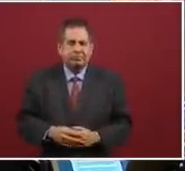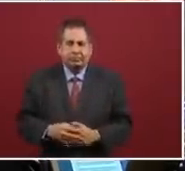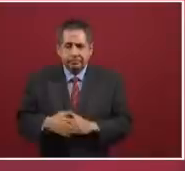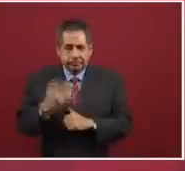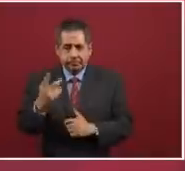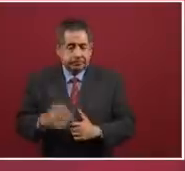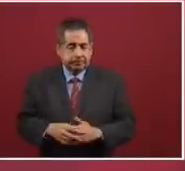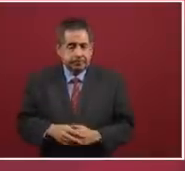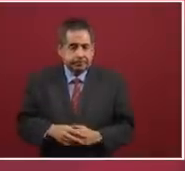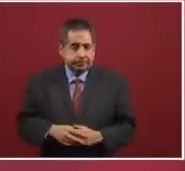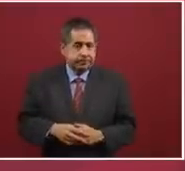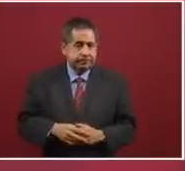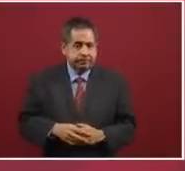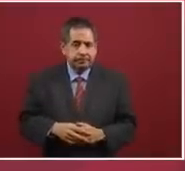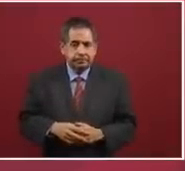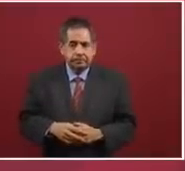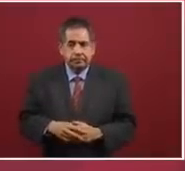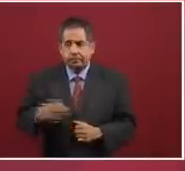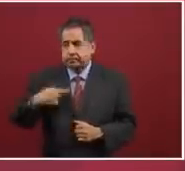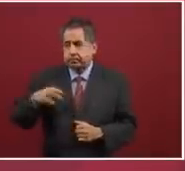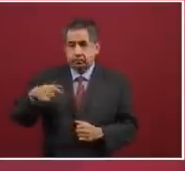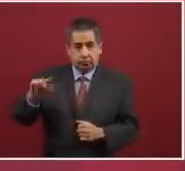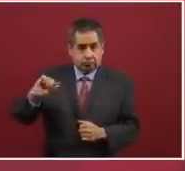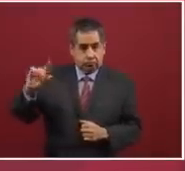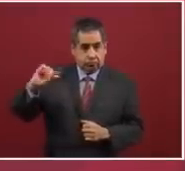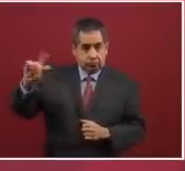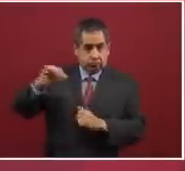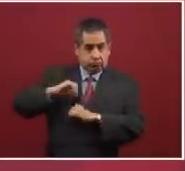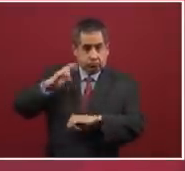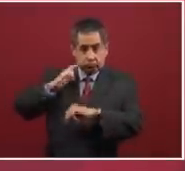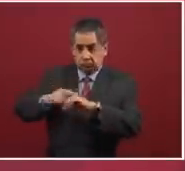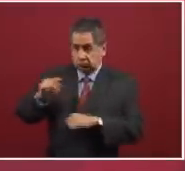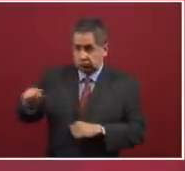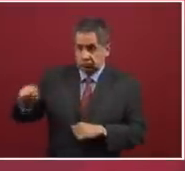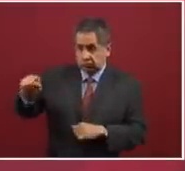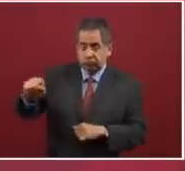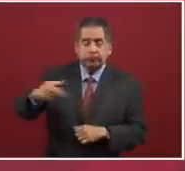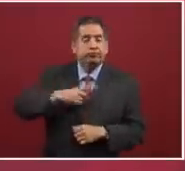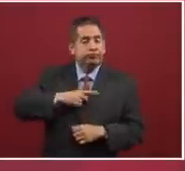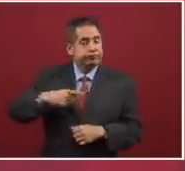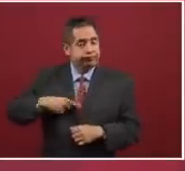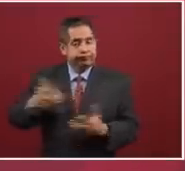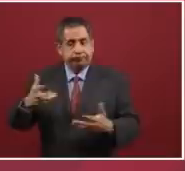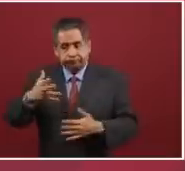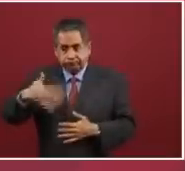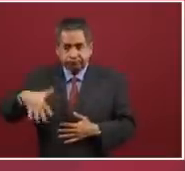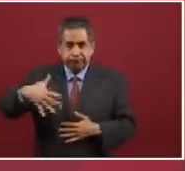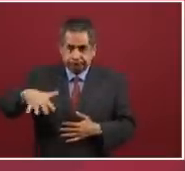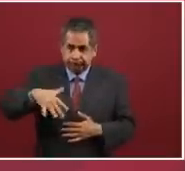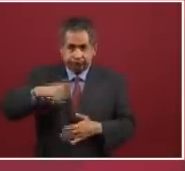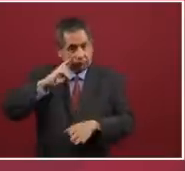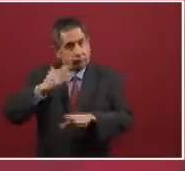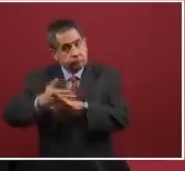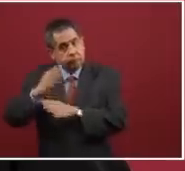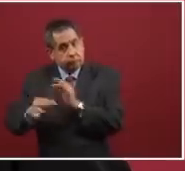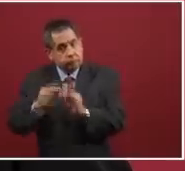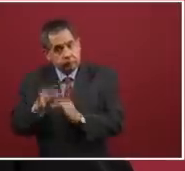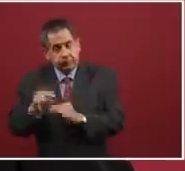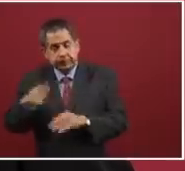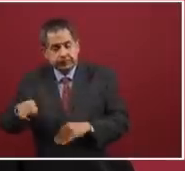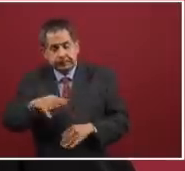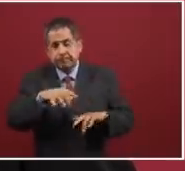porque las autoridades encargadas tienen que aplicarse y hacer su tarea.